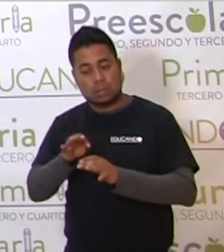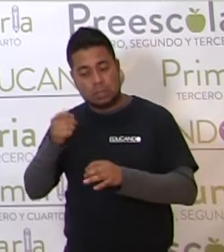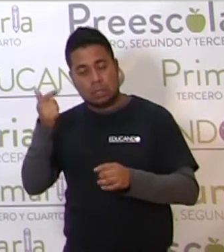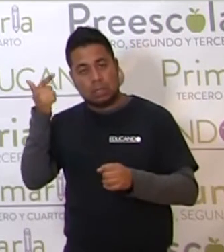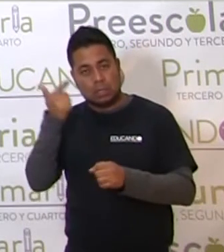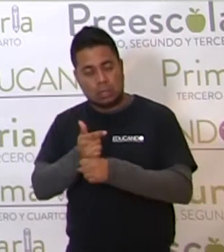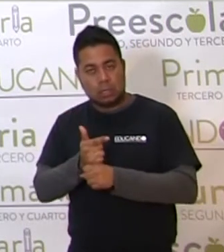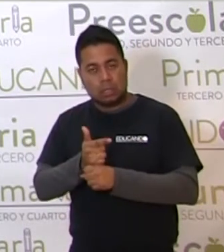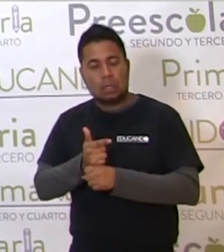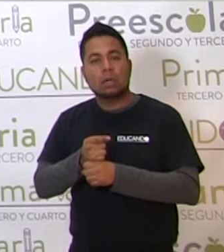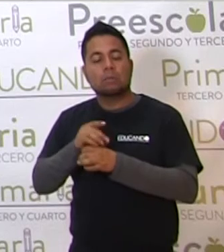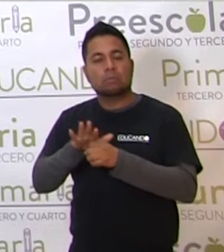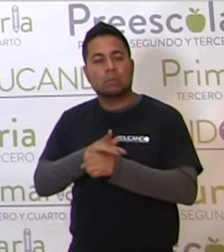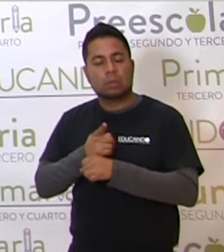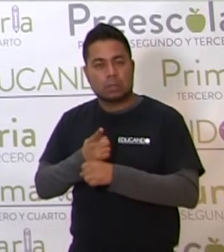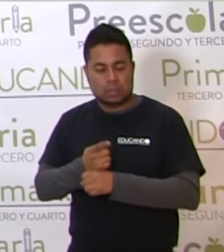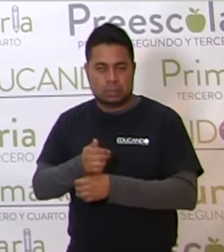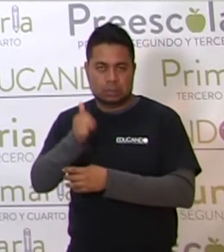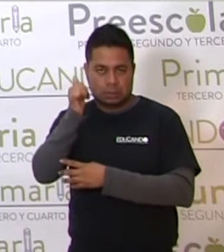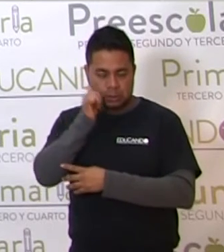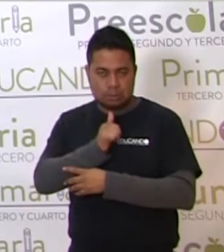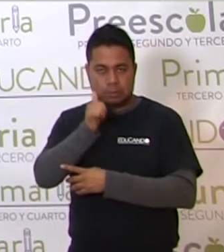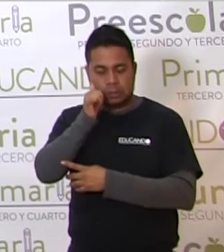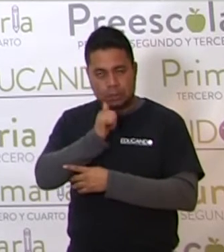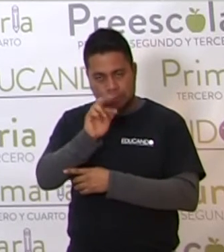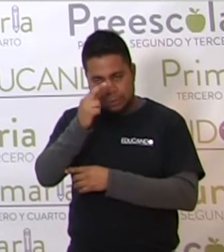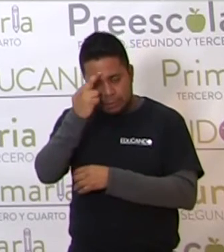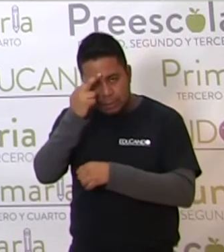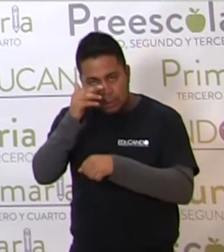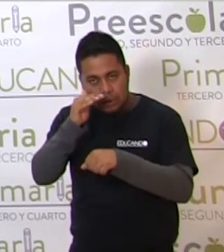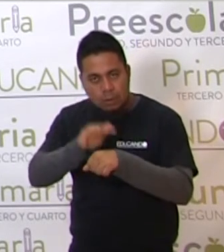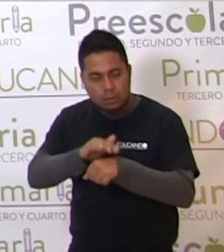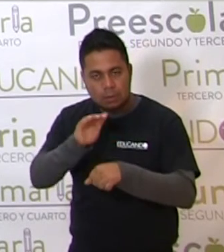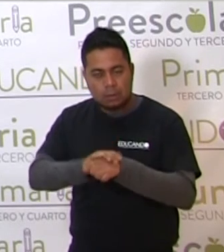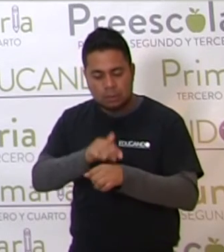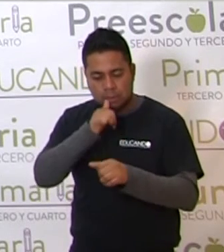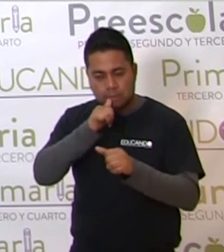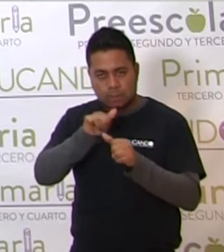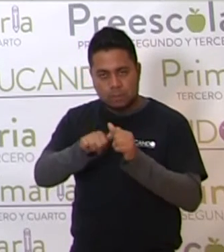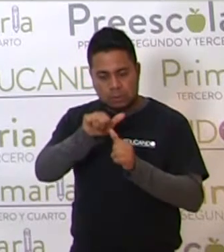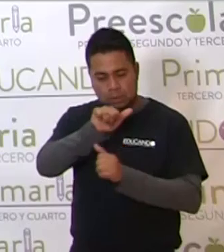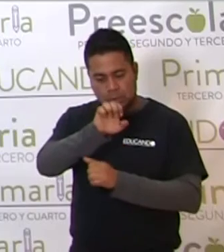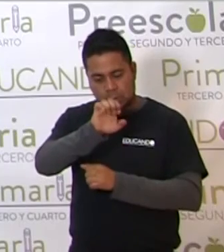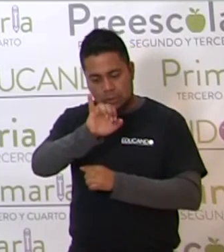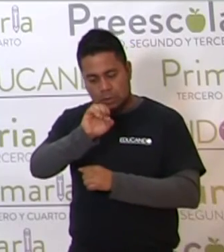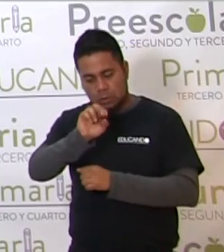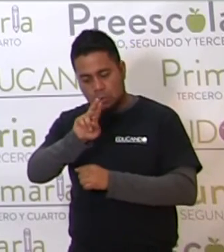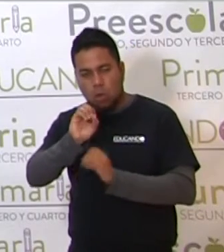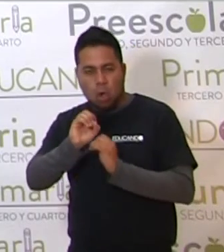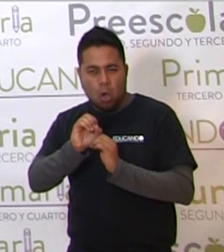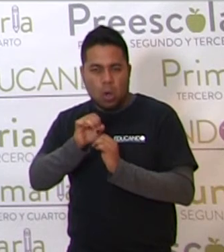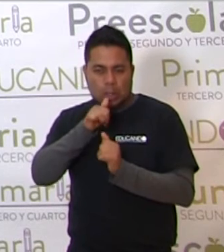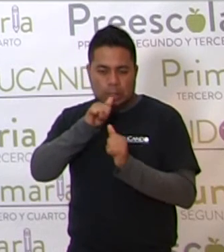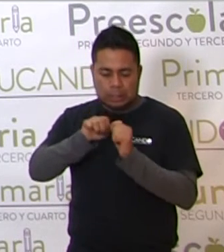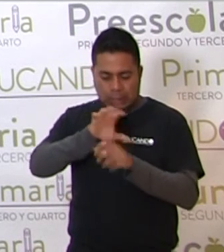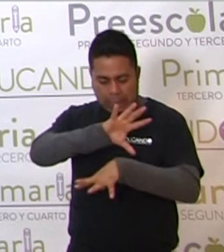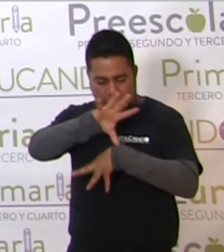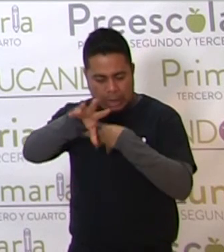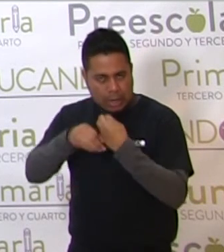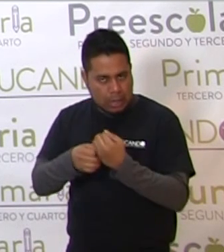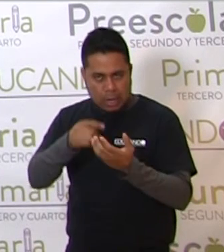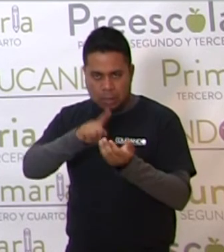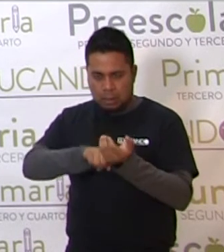parte porque siempre recuerda las vocales o las consonantes que integren la